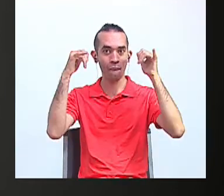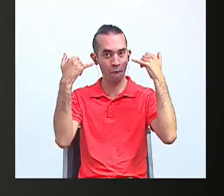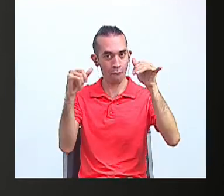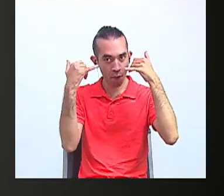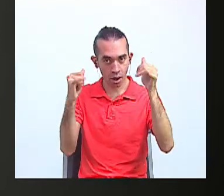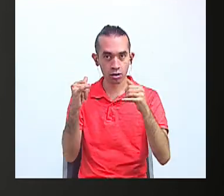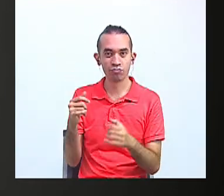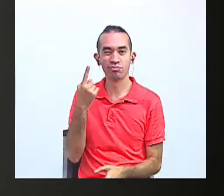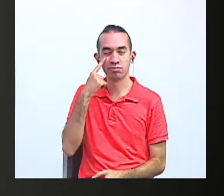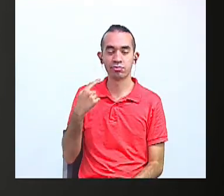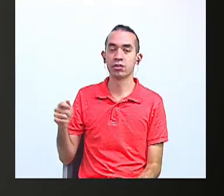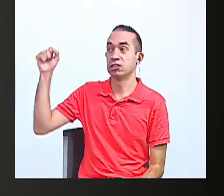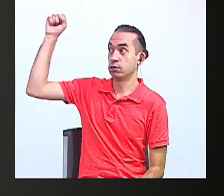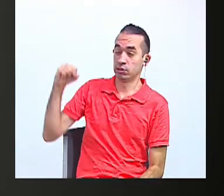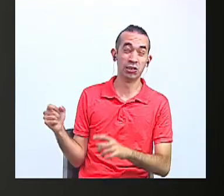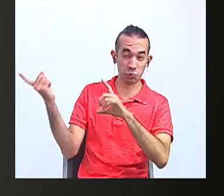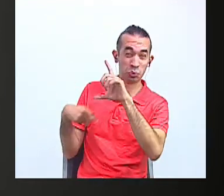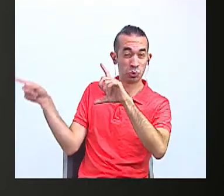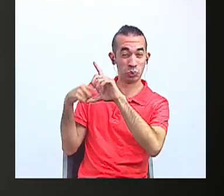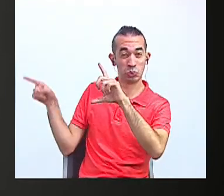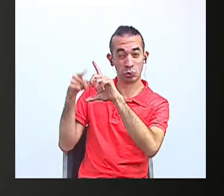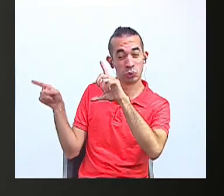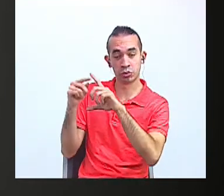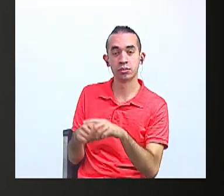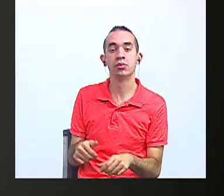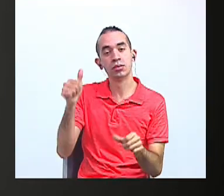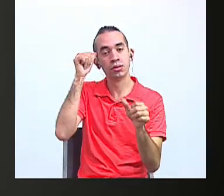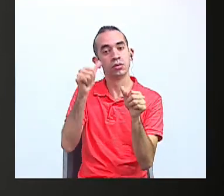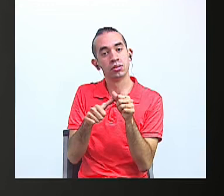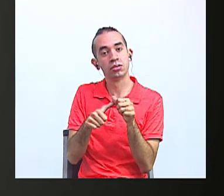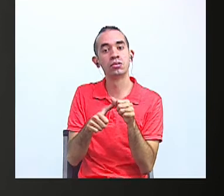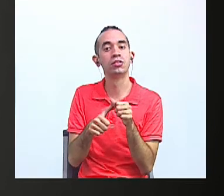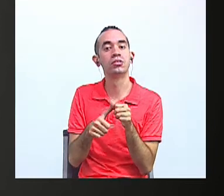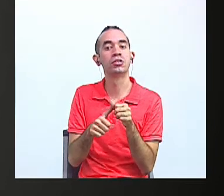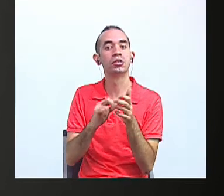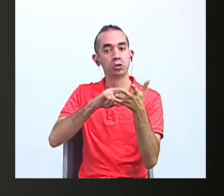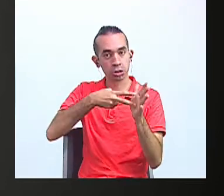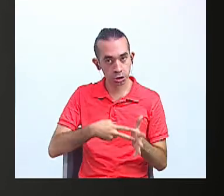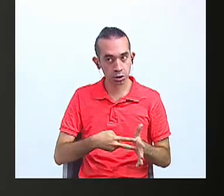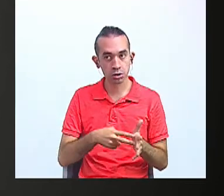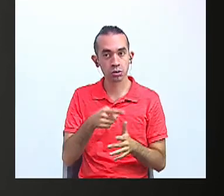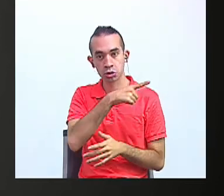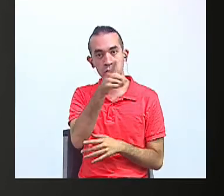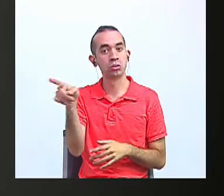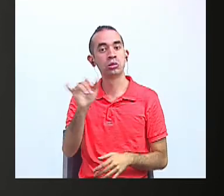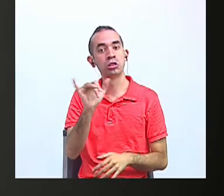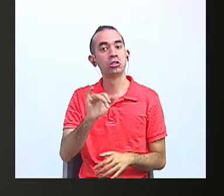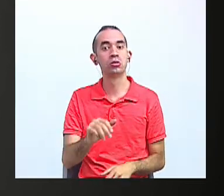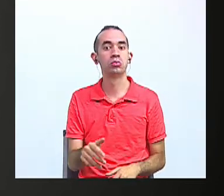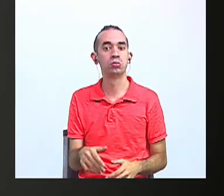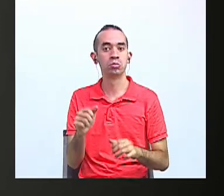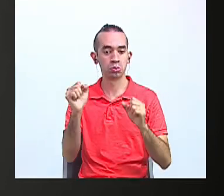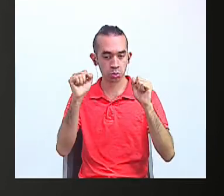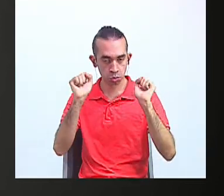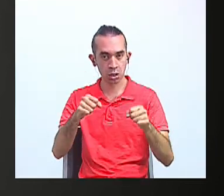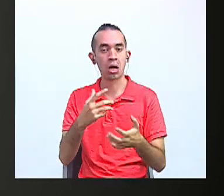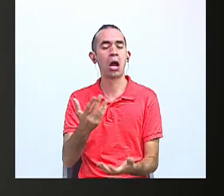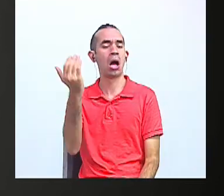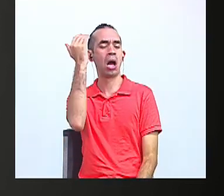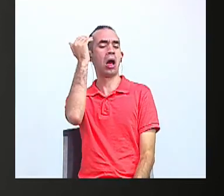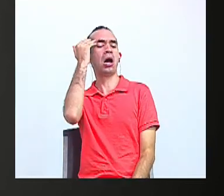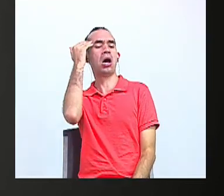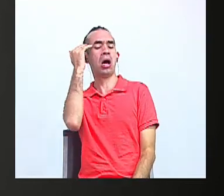utilizando esta ruleta y recordar definiciones para que ustedes también se vayan apropiando y ampliando